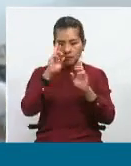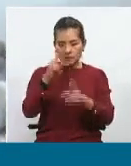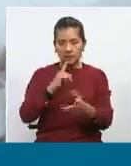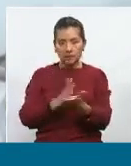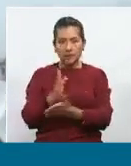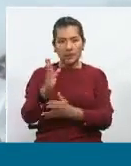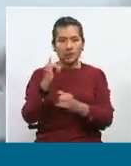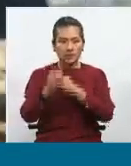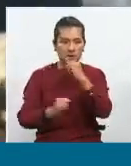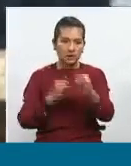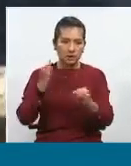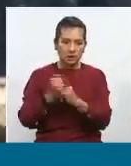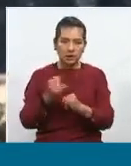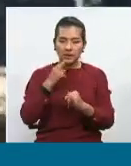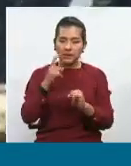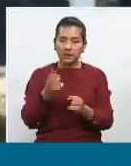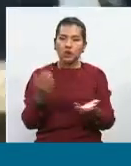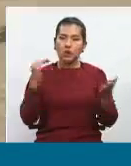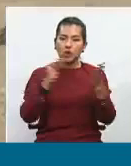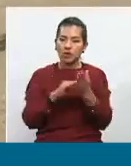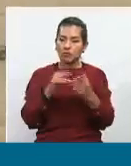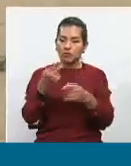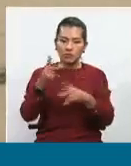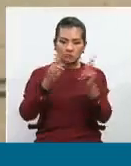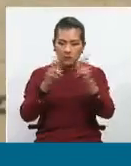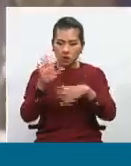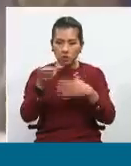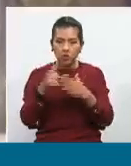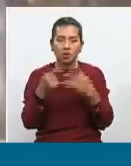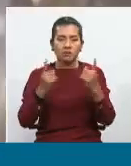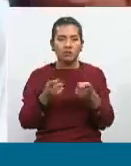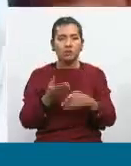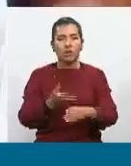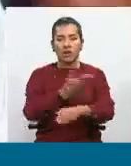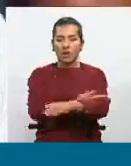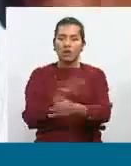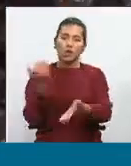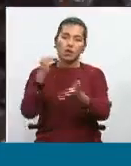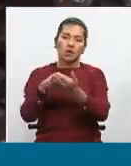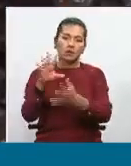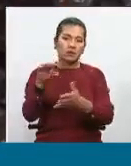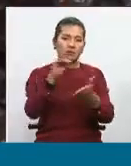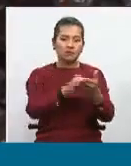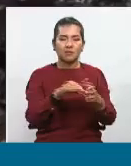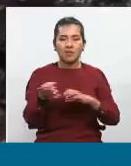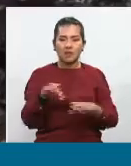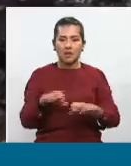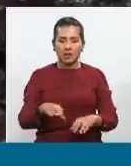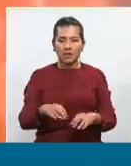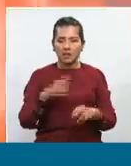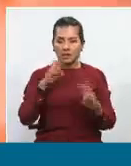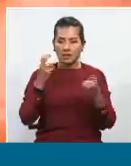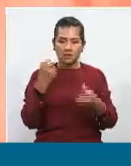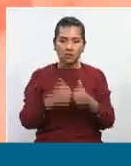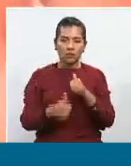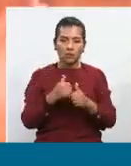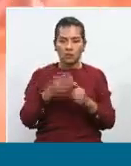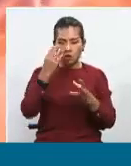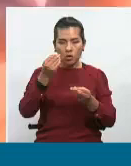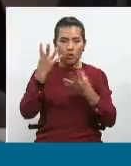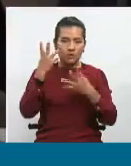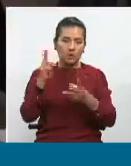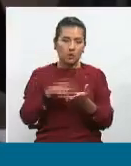internacional. Lograr que vuelva al estado natural de las cosas, los hechos sucedidos el año 2019.